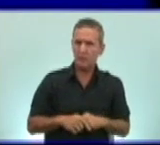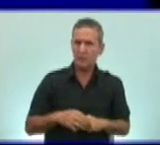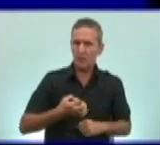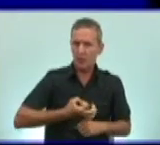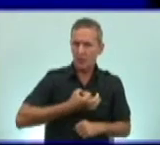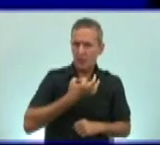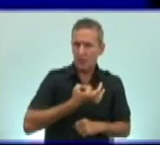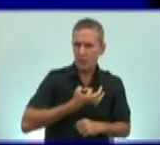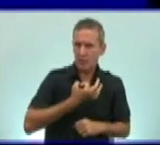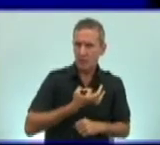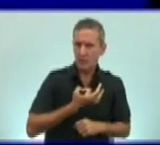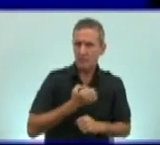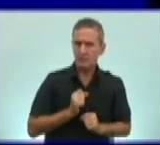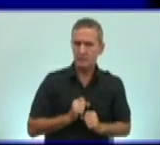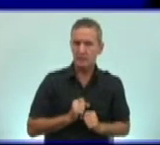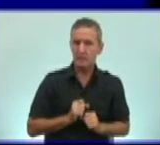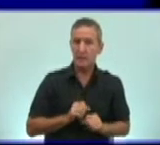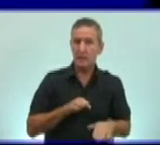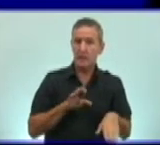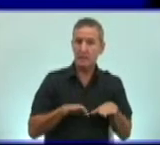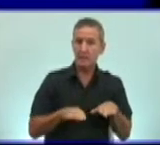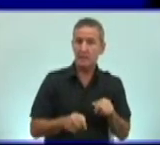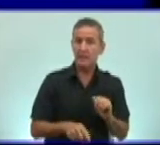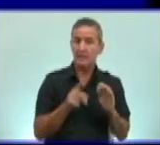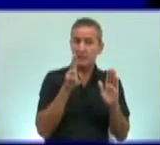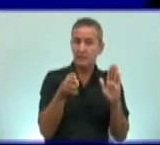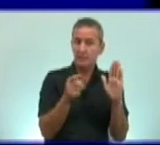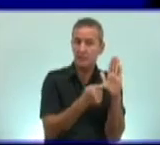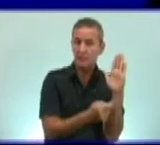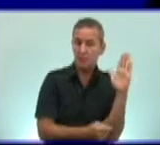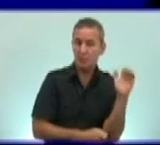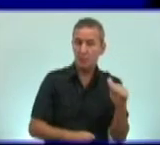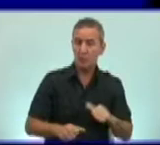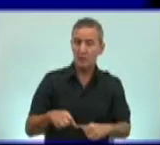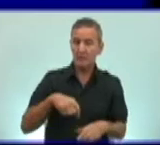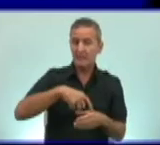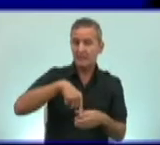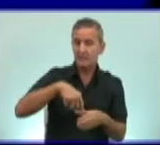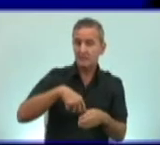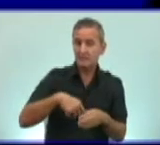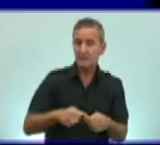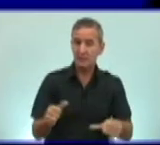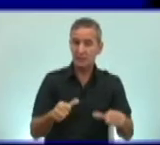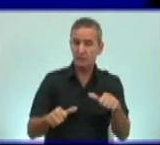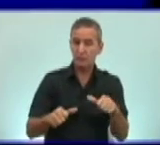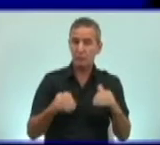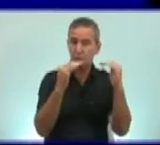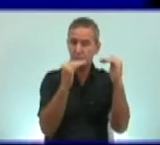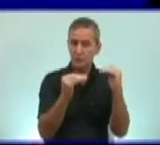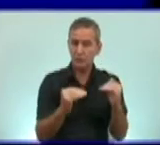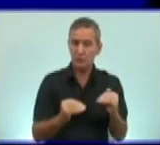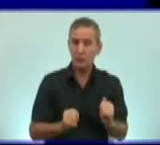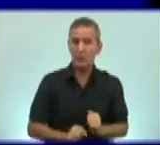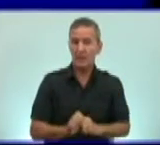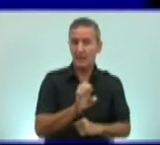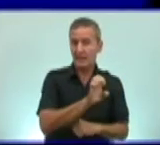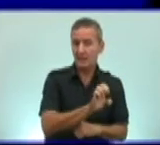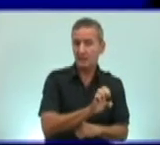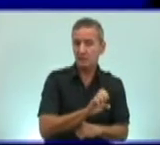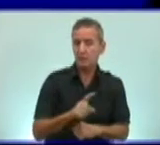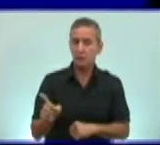lo siguiente: según las propiedades de sus disoluciones, las sustancias pueden clasificarse en electrolitos y